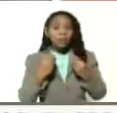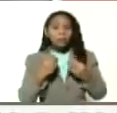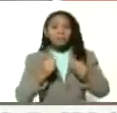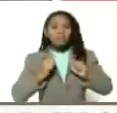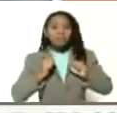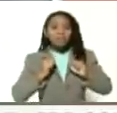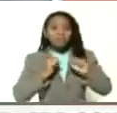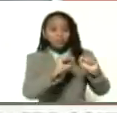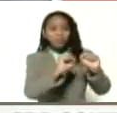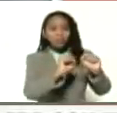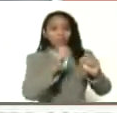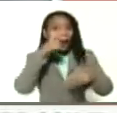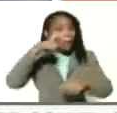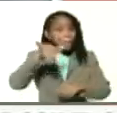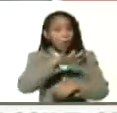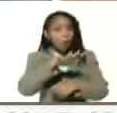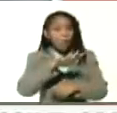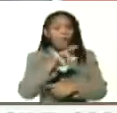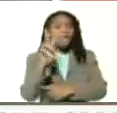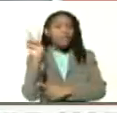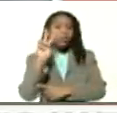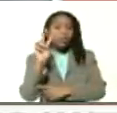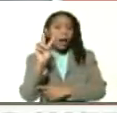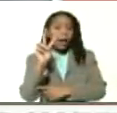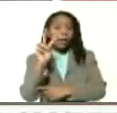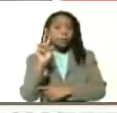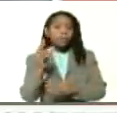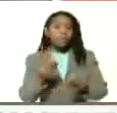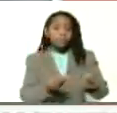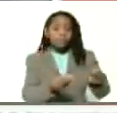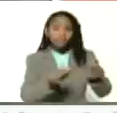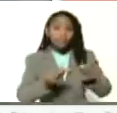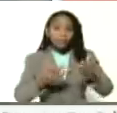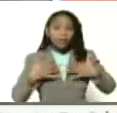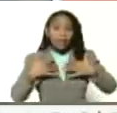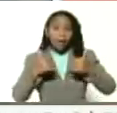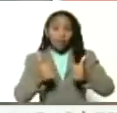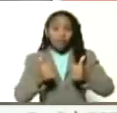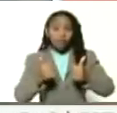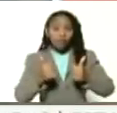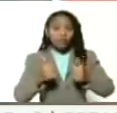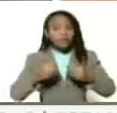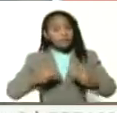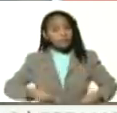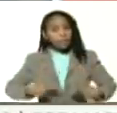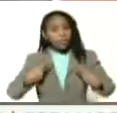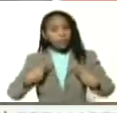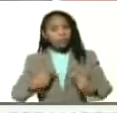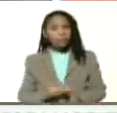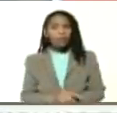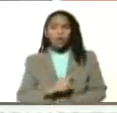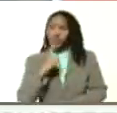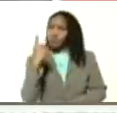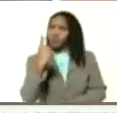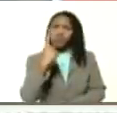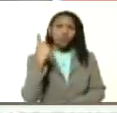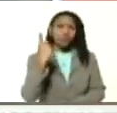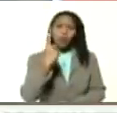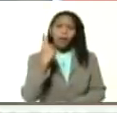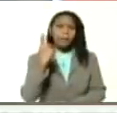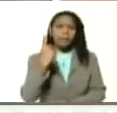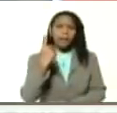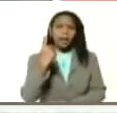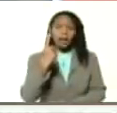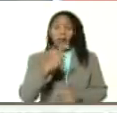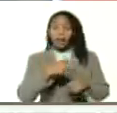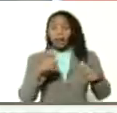impedir que el pueblo de Venezuela garantice la salud y la vida. No solamente la cantidad